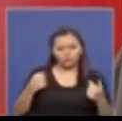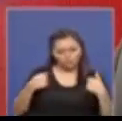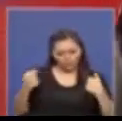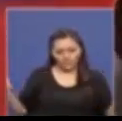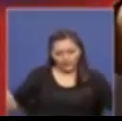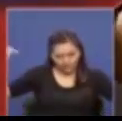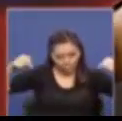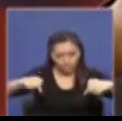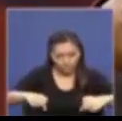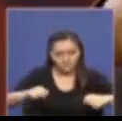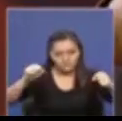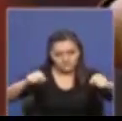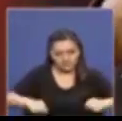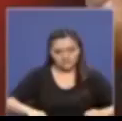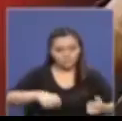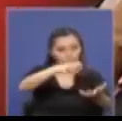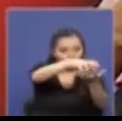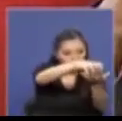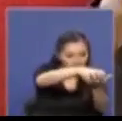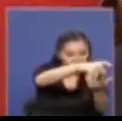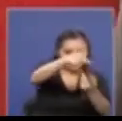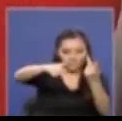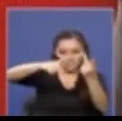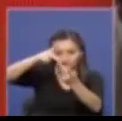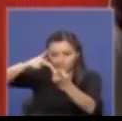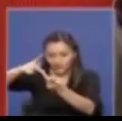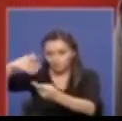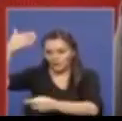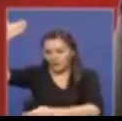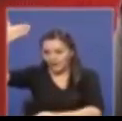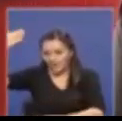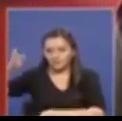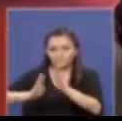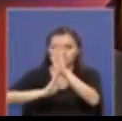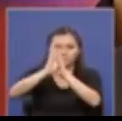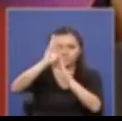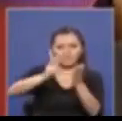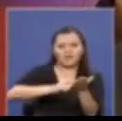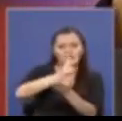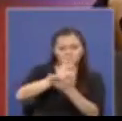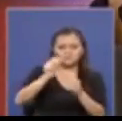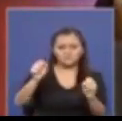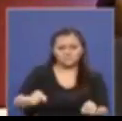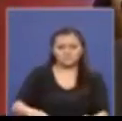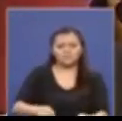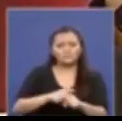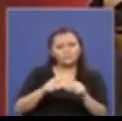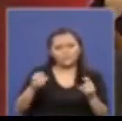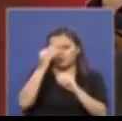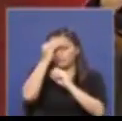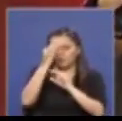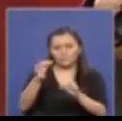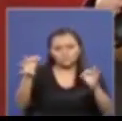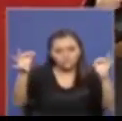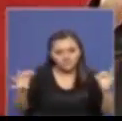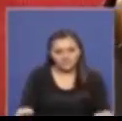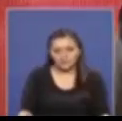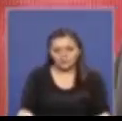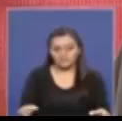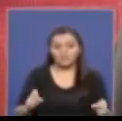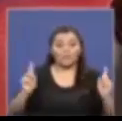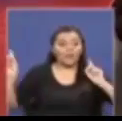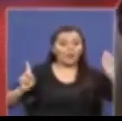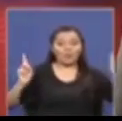estamos para trabajar con el gobierno provincial, con la alcaldía, por el Carchi. Pero por favor, que se dé adecuada información y no